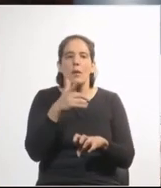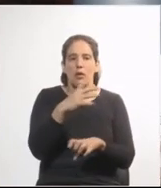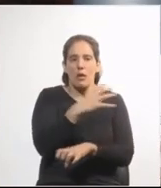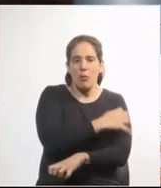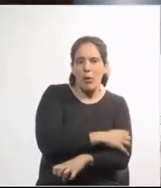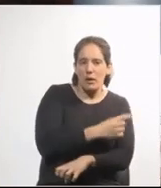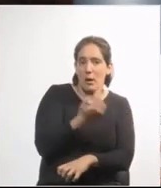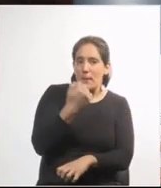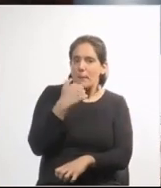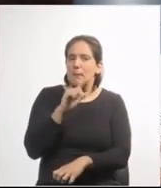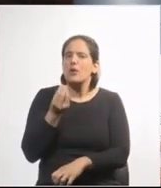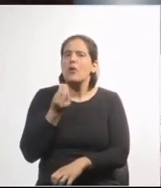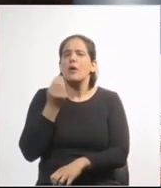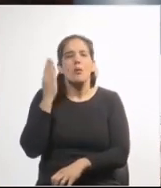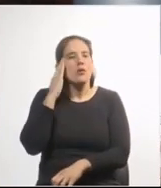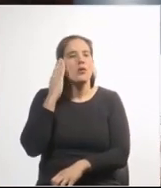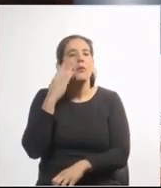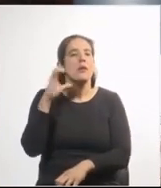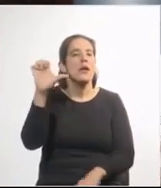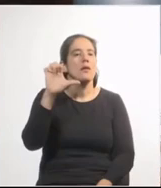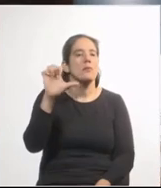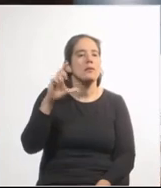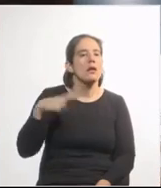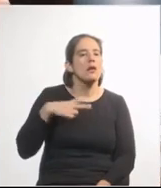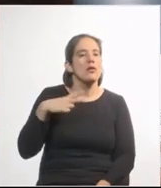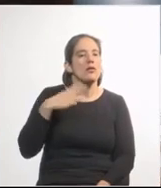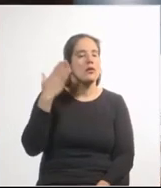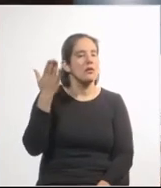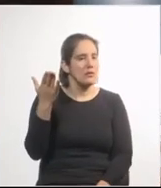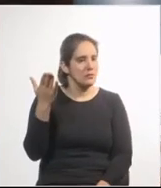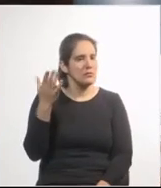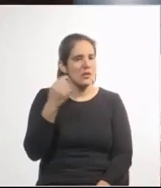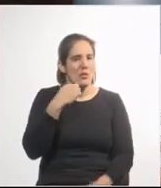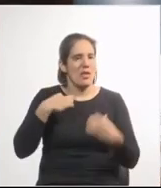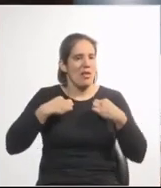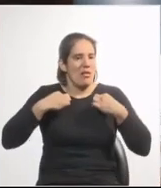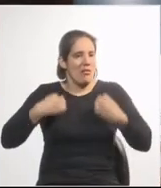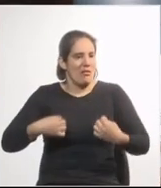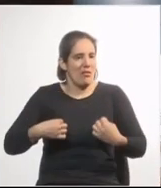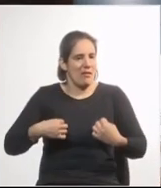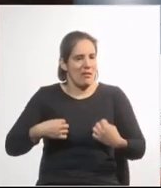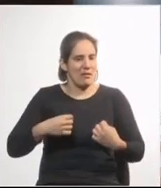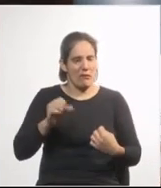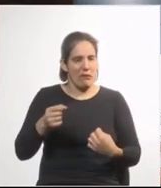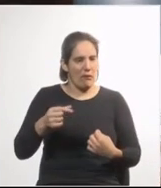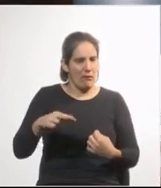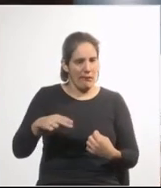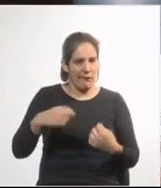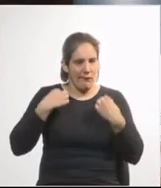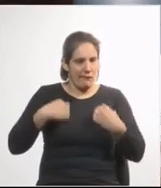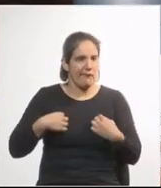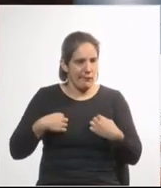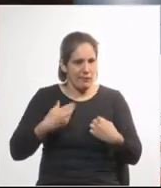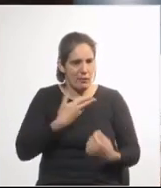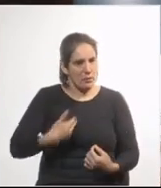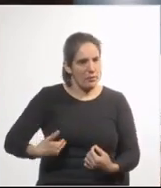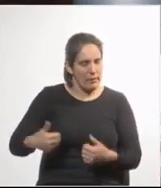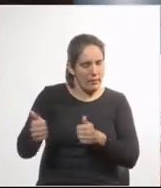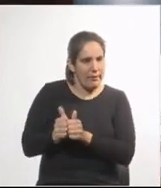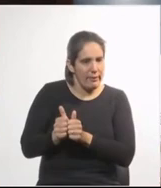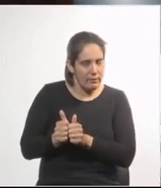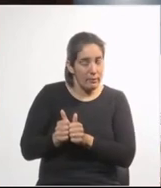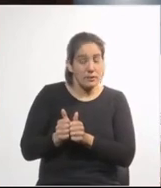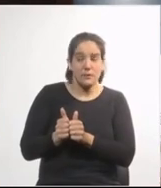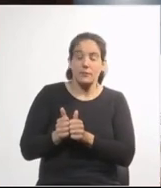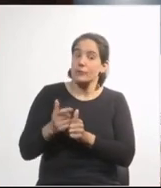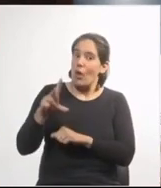pero poco sabemos sobre los que tienen más, los maya oro del presidente, que son quienes acumulan grandes ganancias